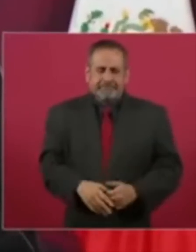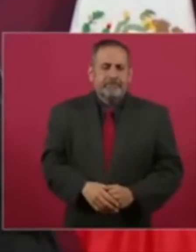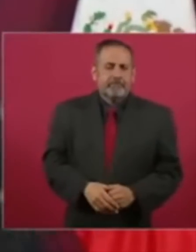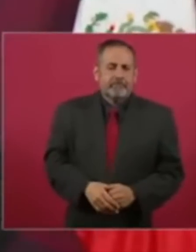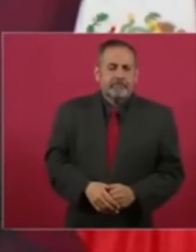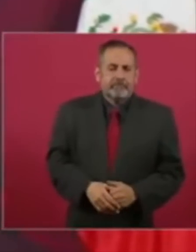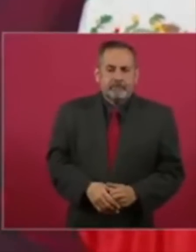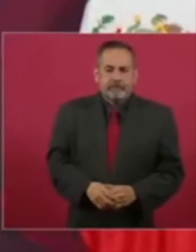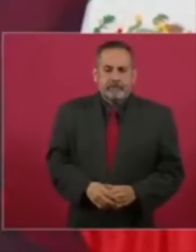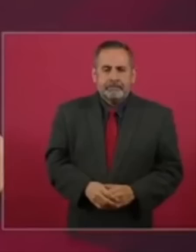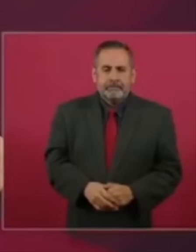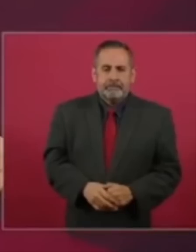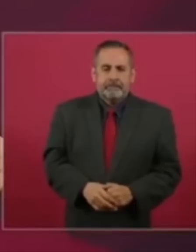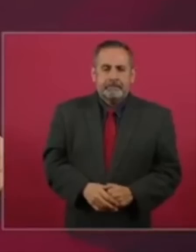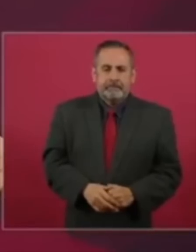quererle